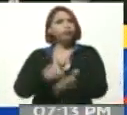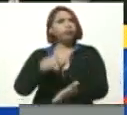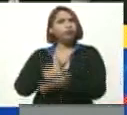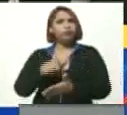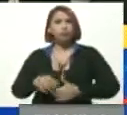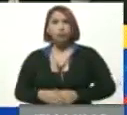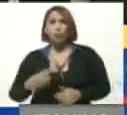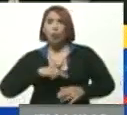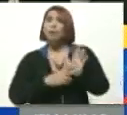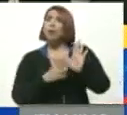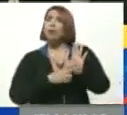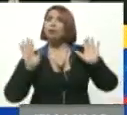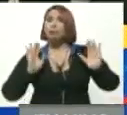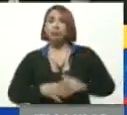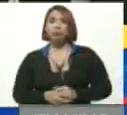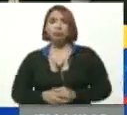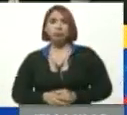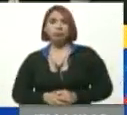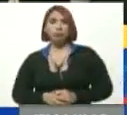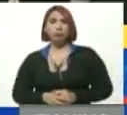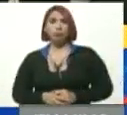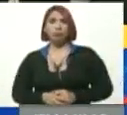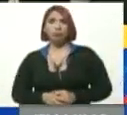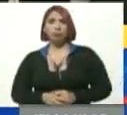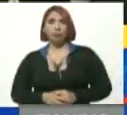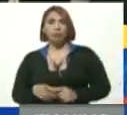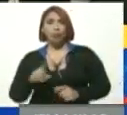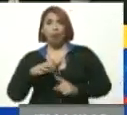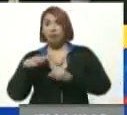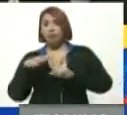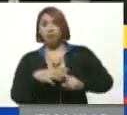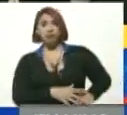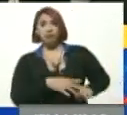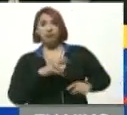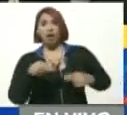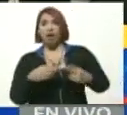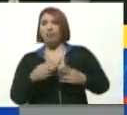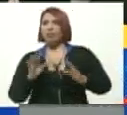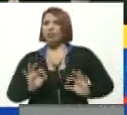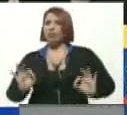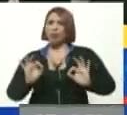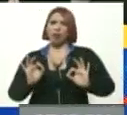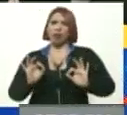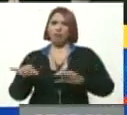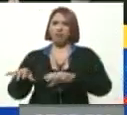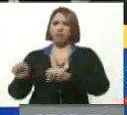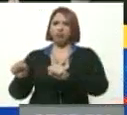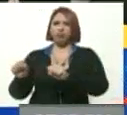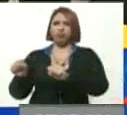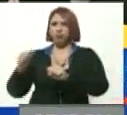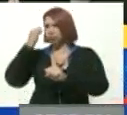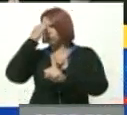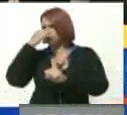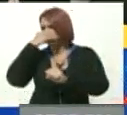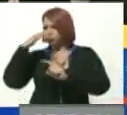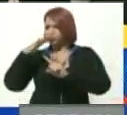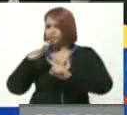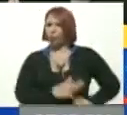Somos de verdad, Boris. Que no nos subestime nadie. El imperialismo criminal que nos